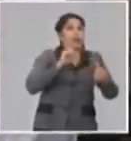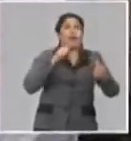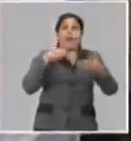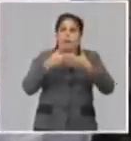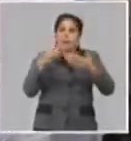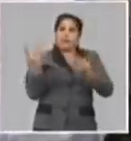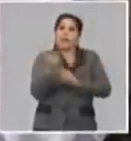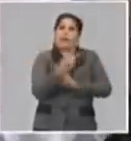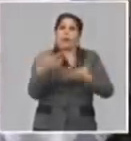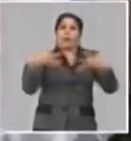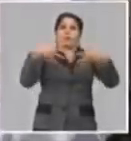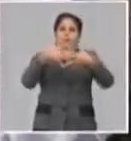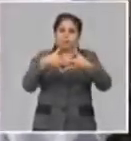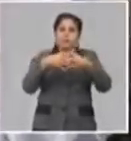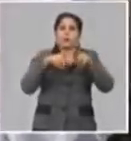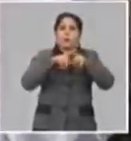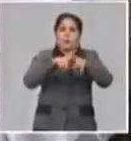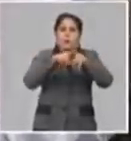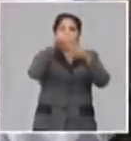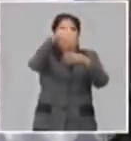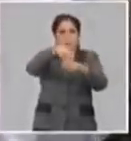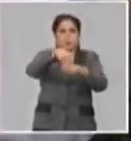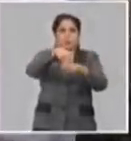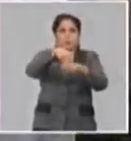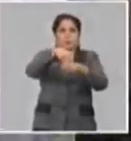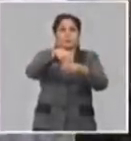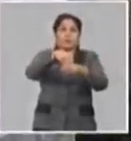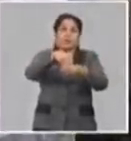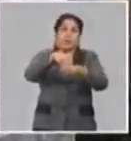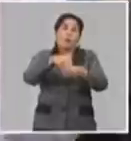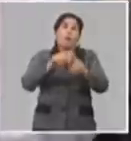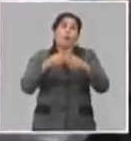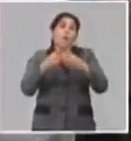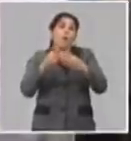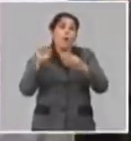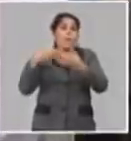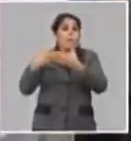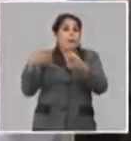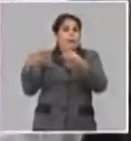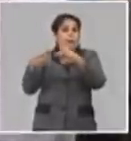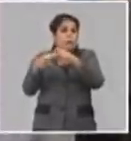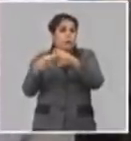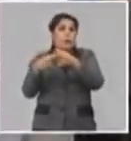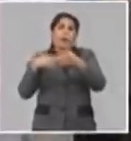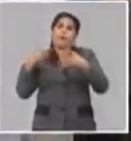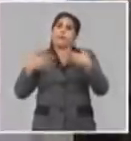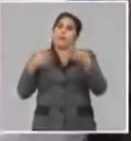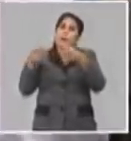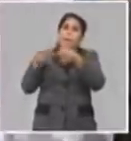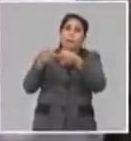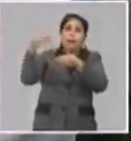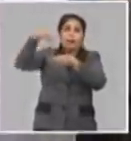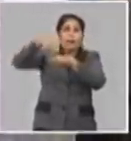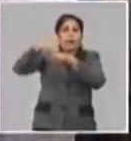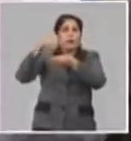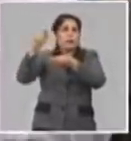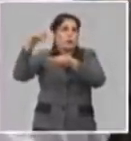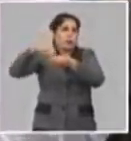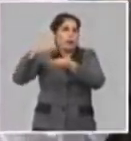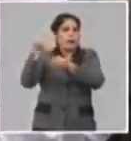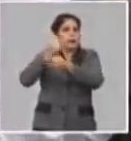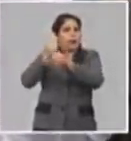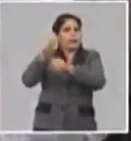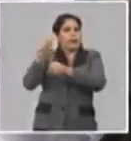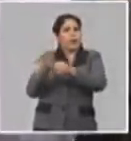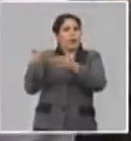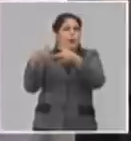de propiedad, está concebida por su tamaño, su nivel de actividad, los niveles de ingresos que tiene, la cantidad de trabajadores que